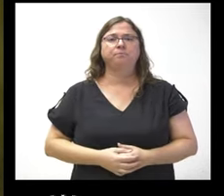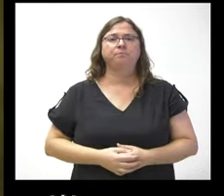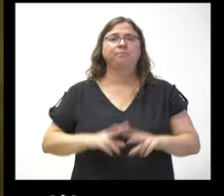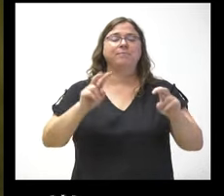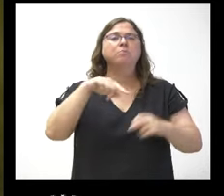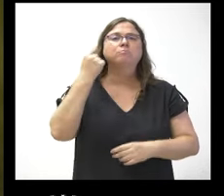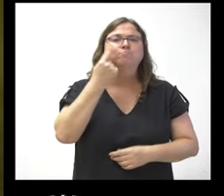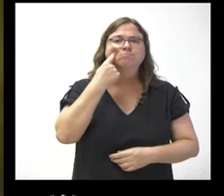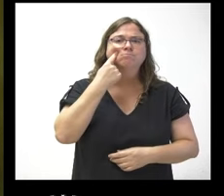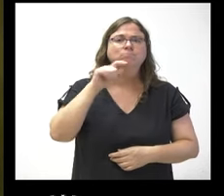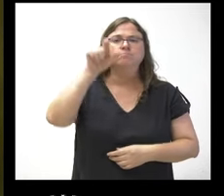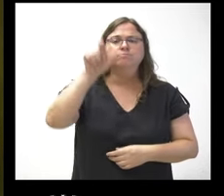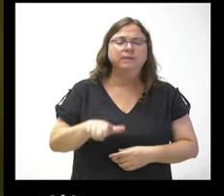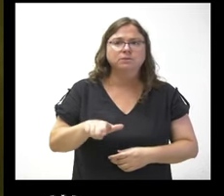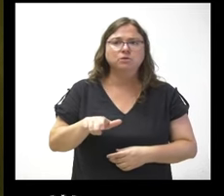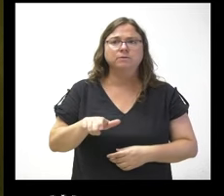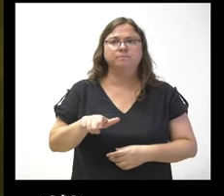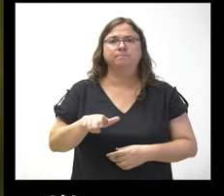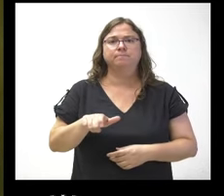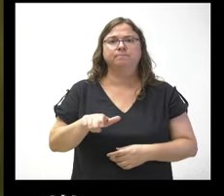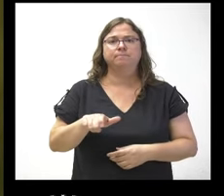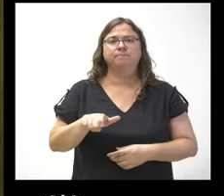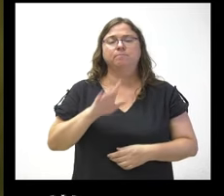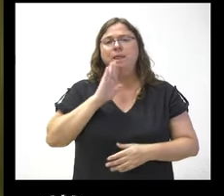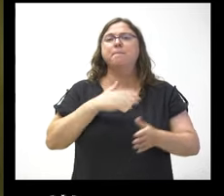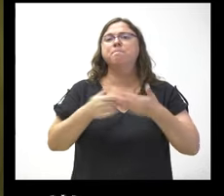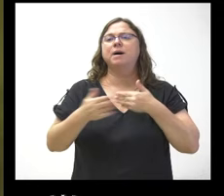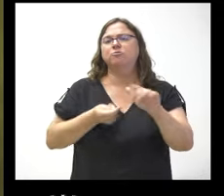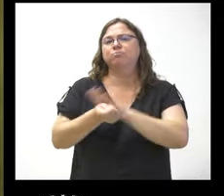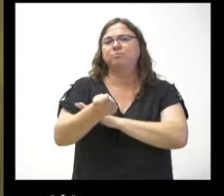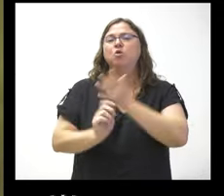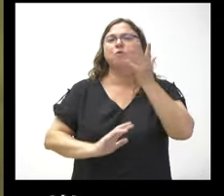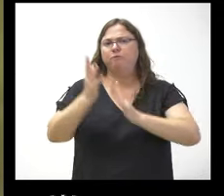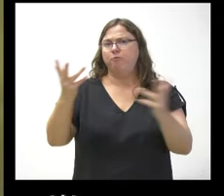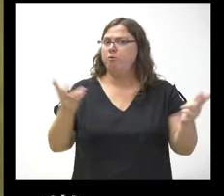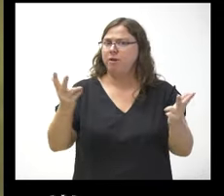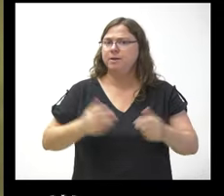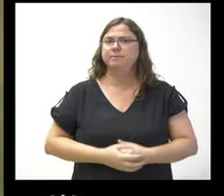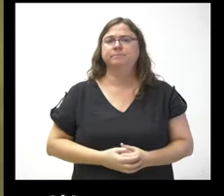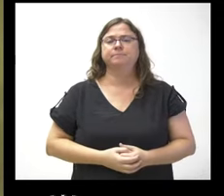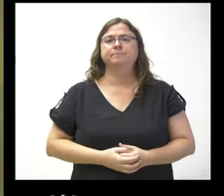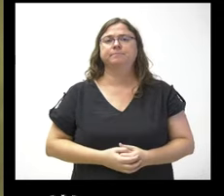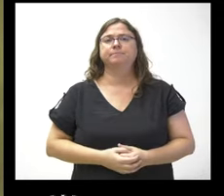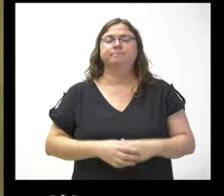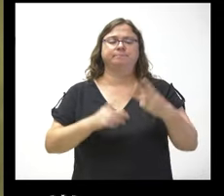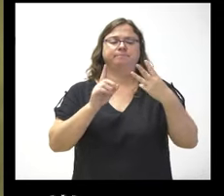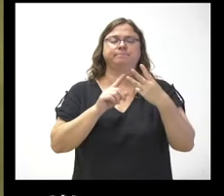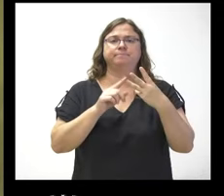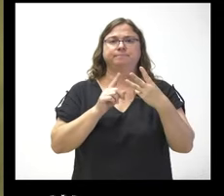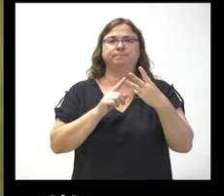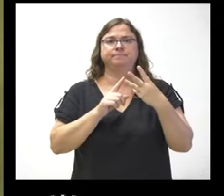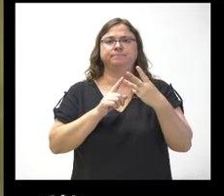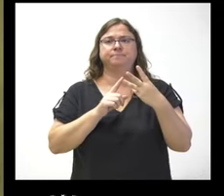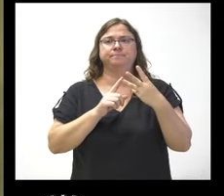identificación de una de una persona como la responsable de ese incendio que ha sido bastante grave eh Por otra parte de